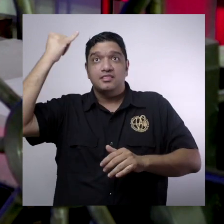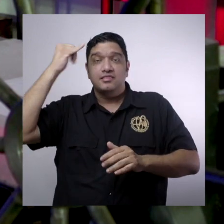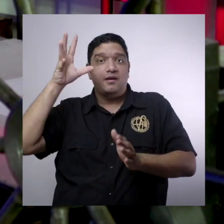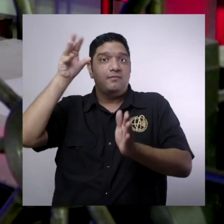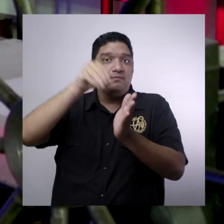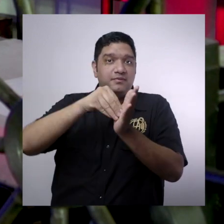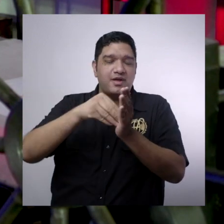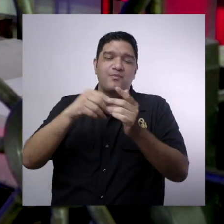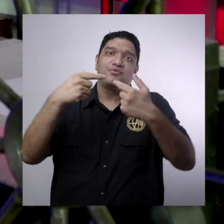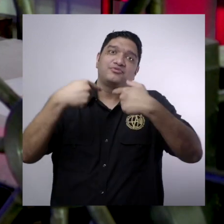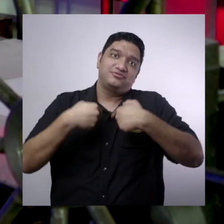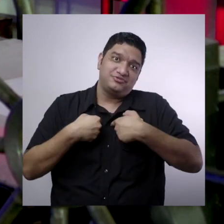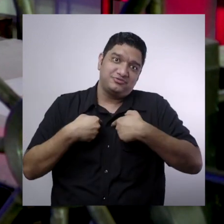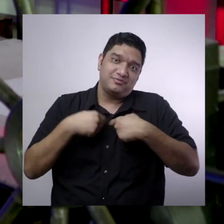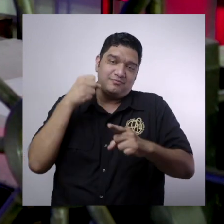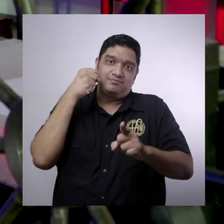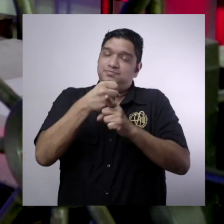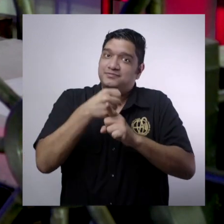sordo,